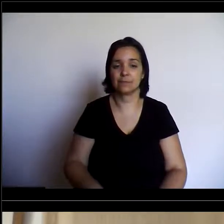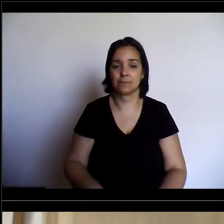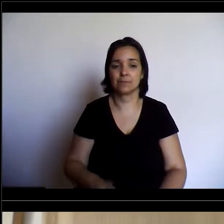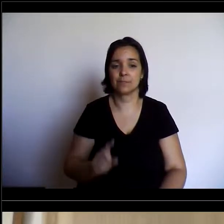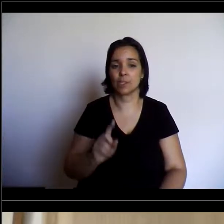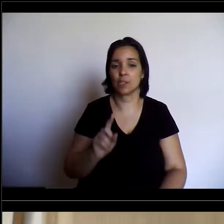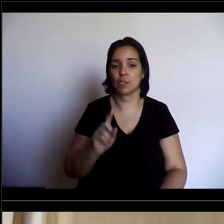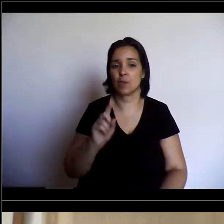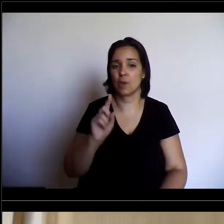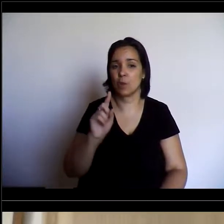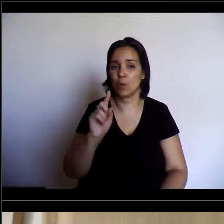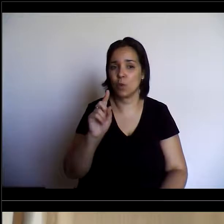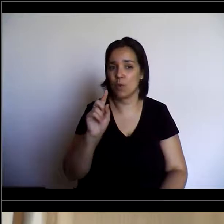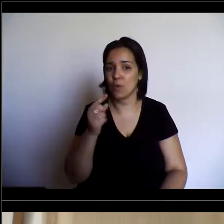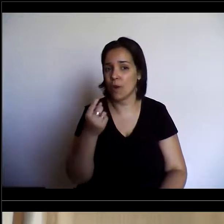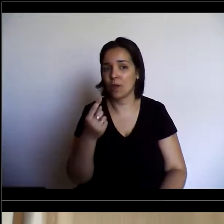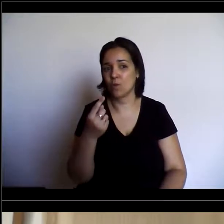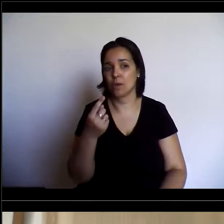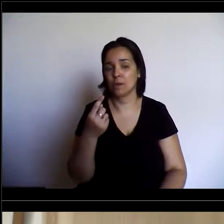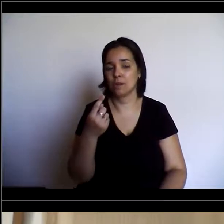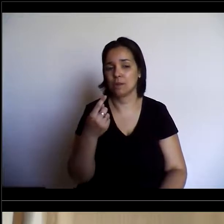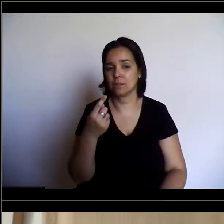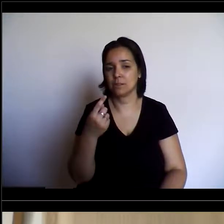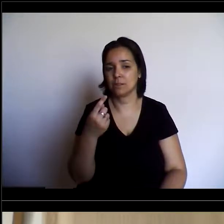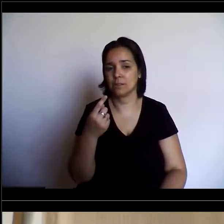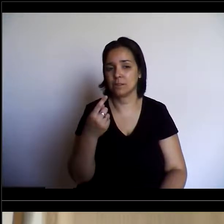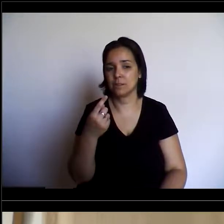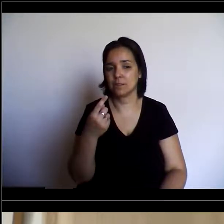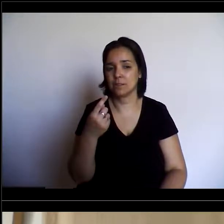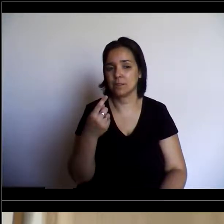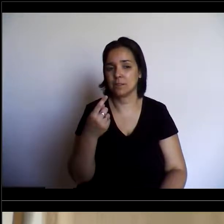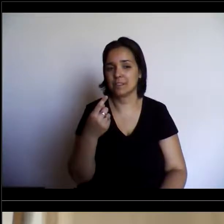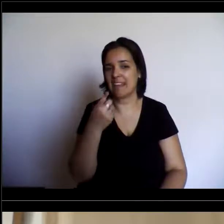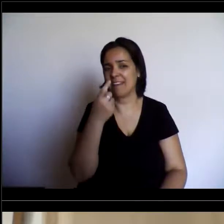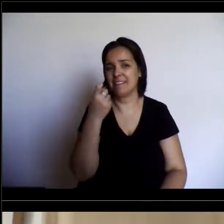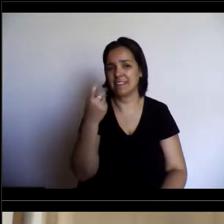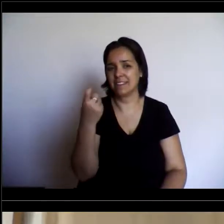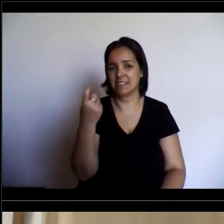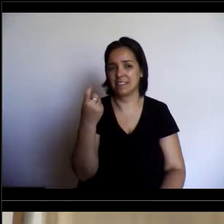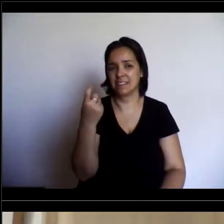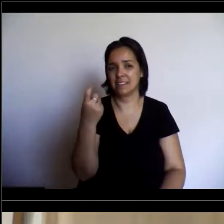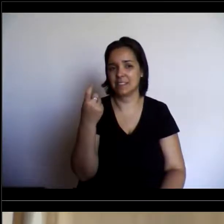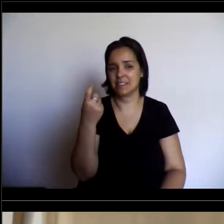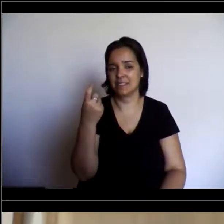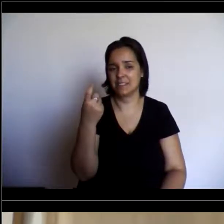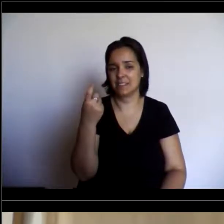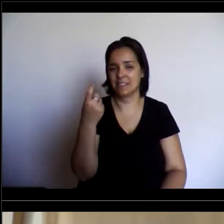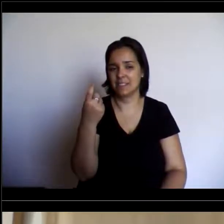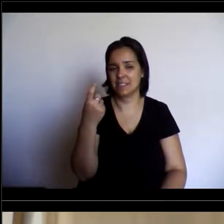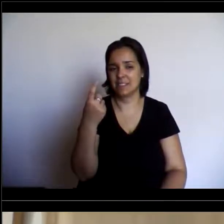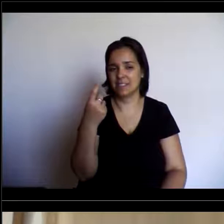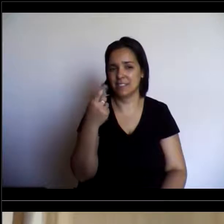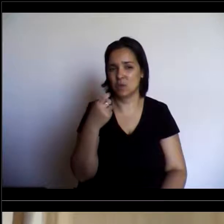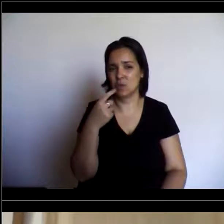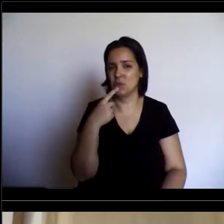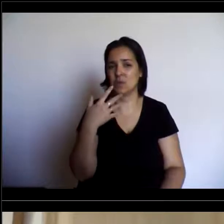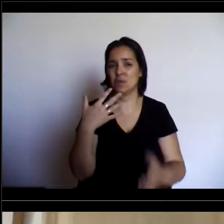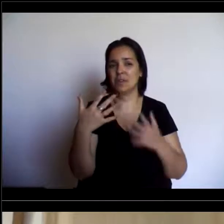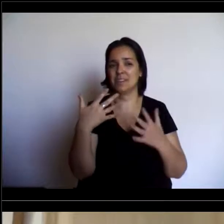hay una volatilidad o hay una falta de armonía, de